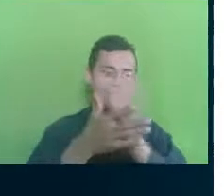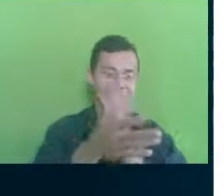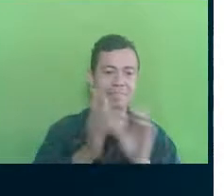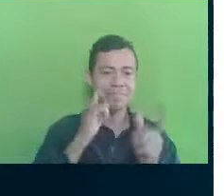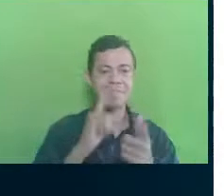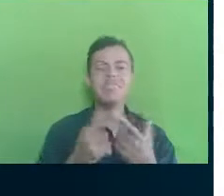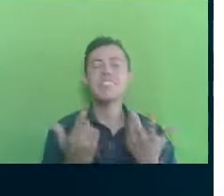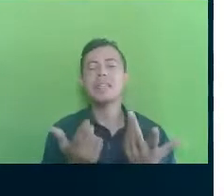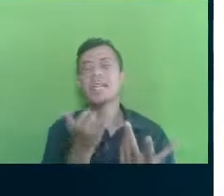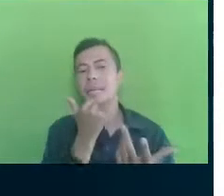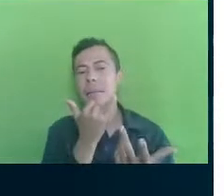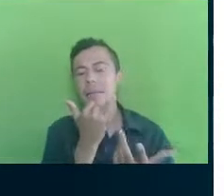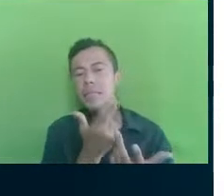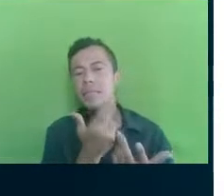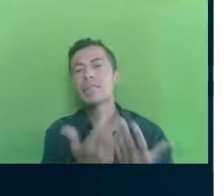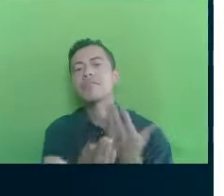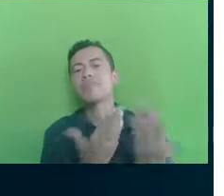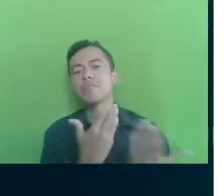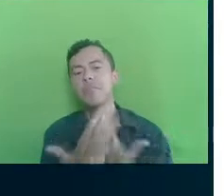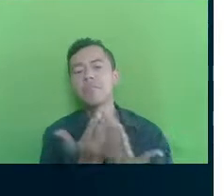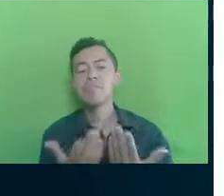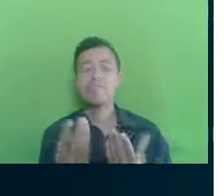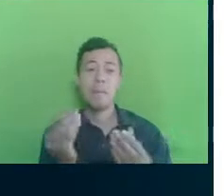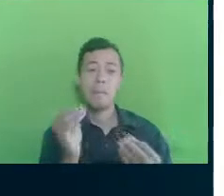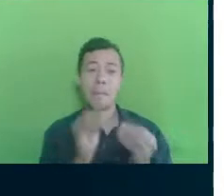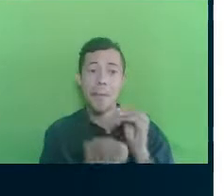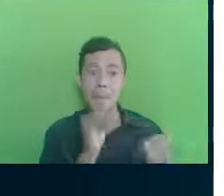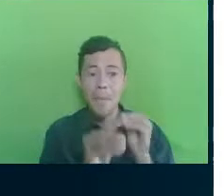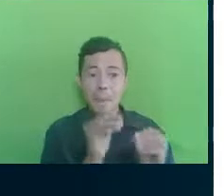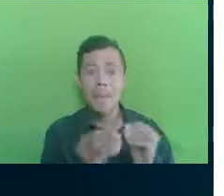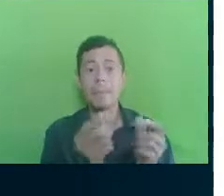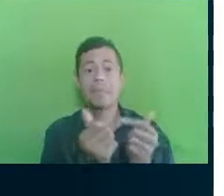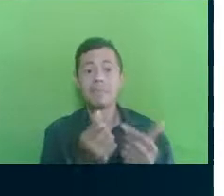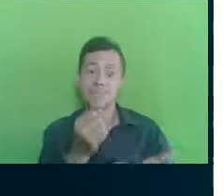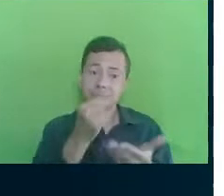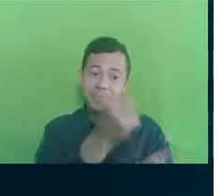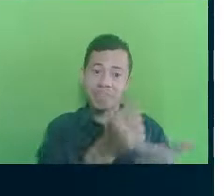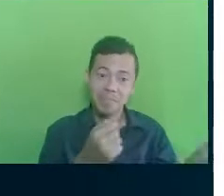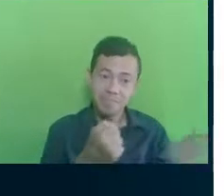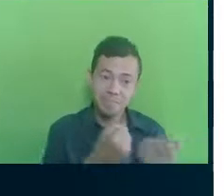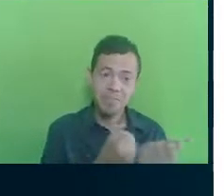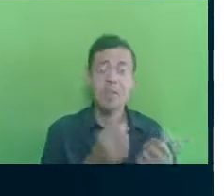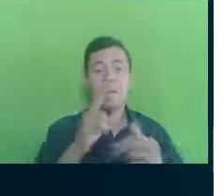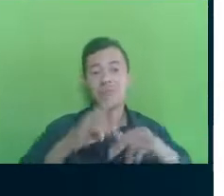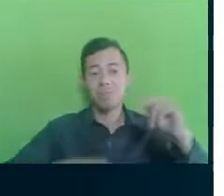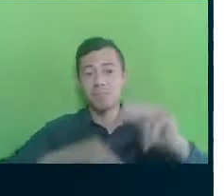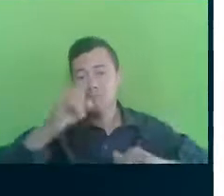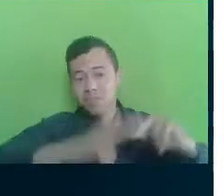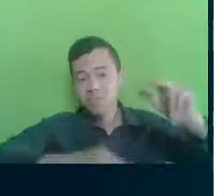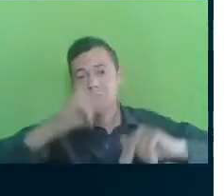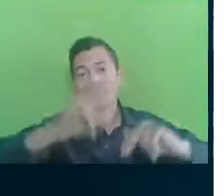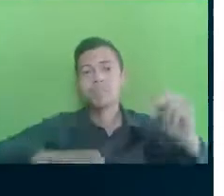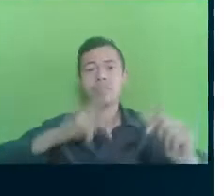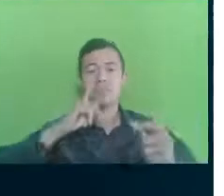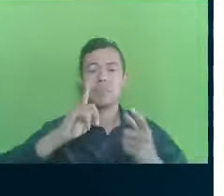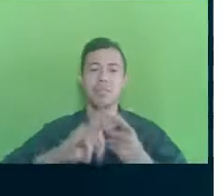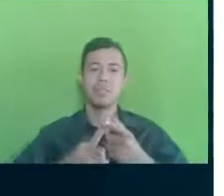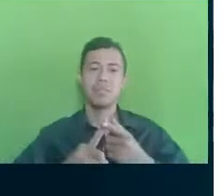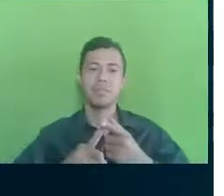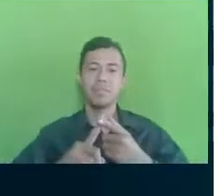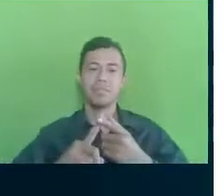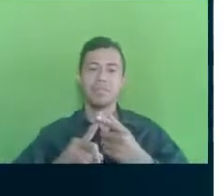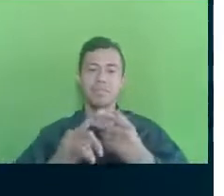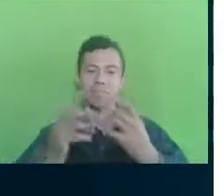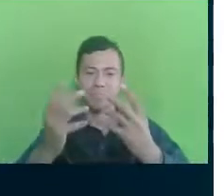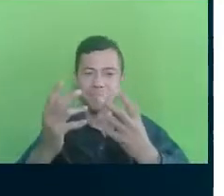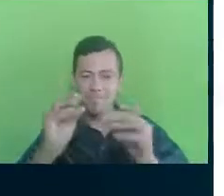de cómputo. Y nosotros hemos hecho una inversión gigantesca desde el punto de vista de infraestructura para poder comenzar a desarrollar, digamos, que toda esa